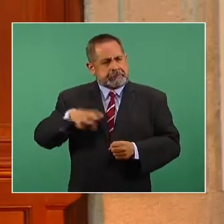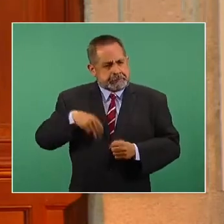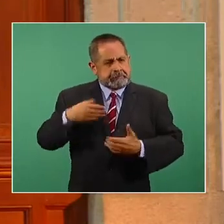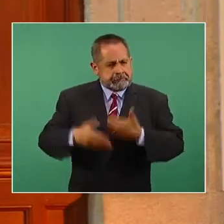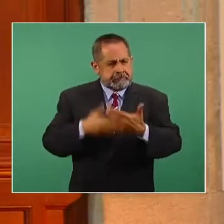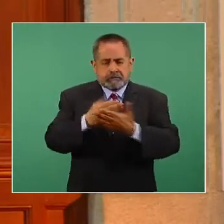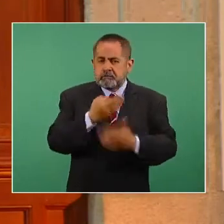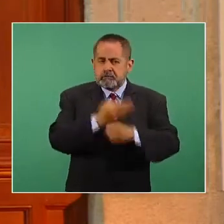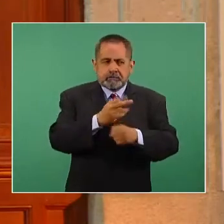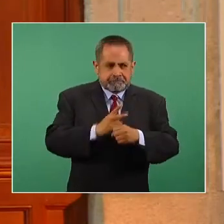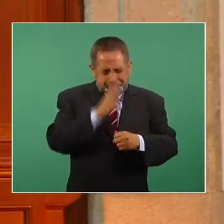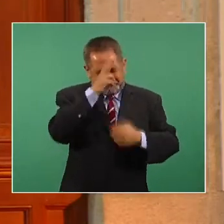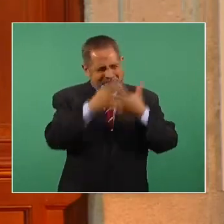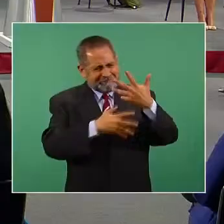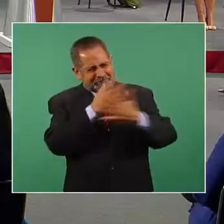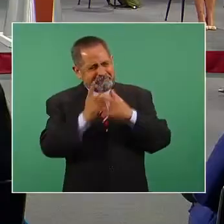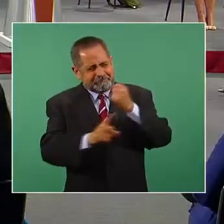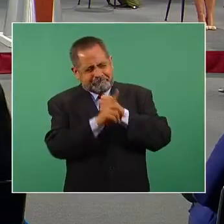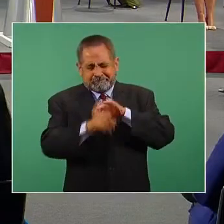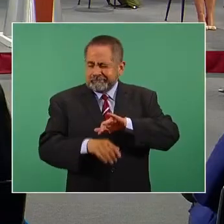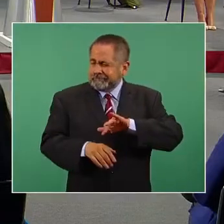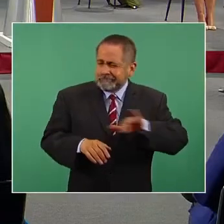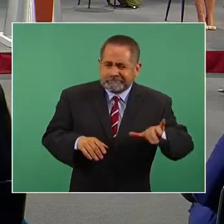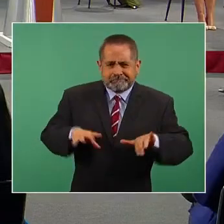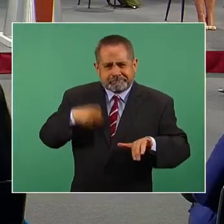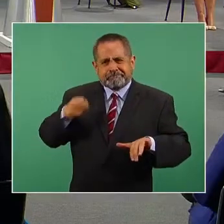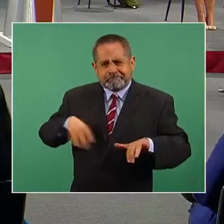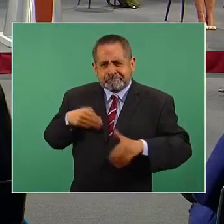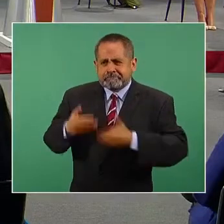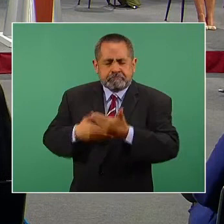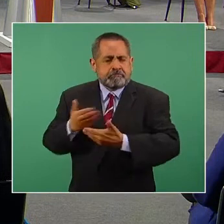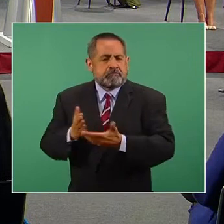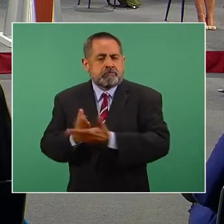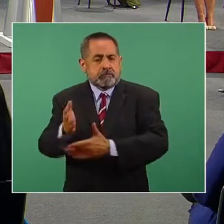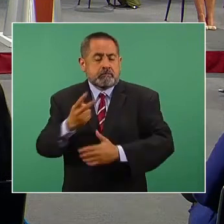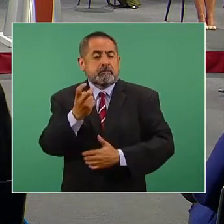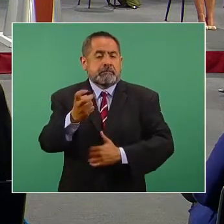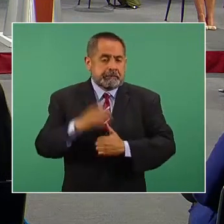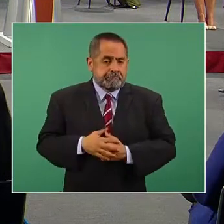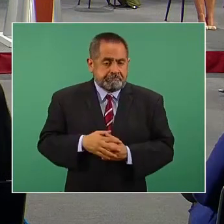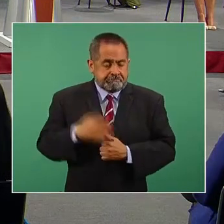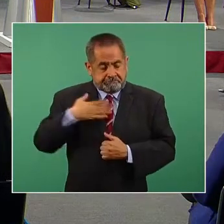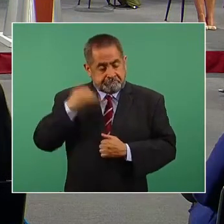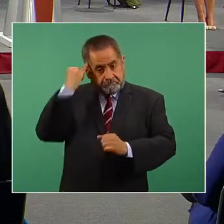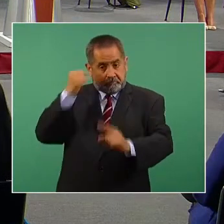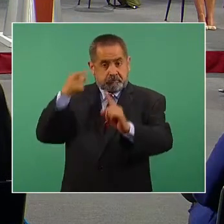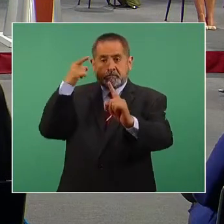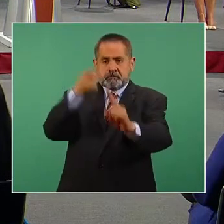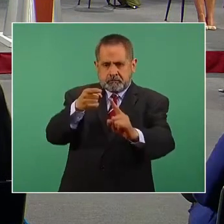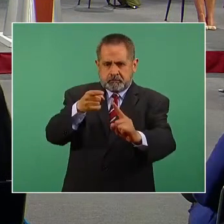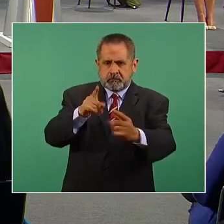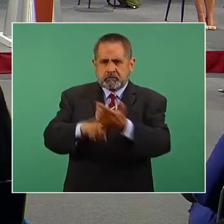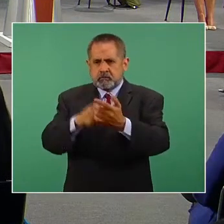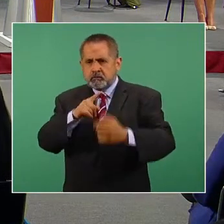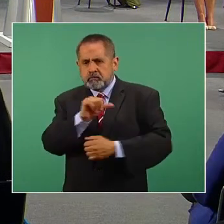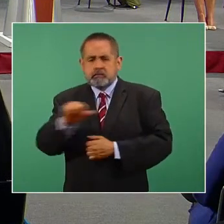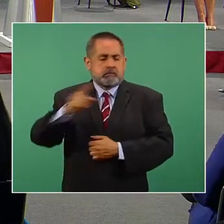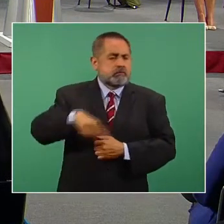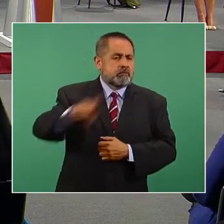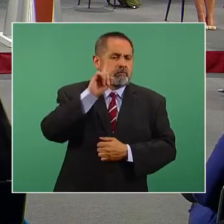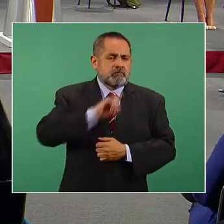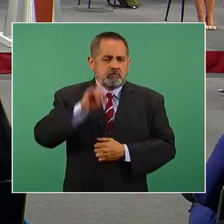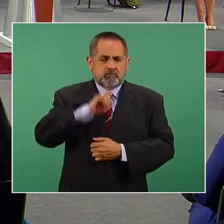de violencia que se viven en los hogares. Y en ese sentido, reiterar que nuestra apuesta, la apuesta de las mujeres en la